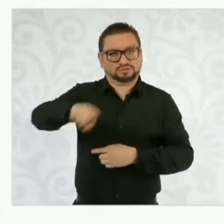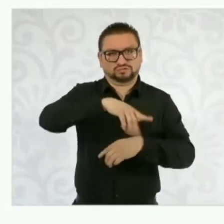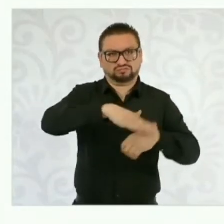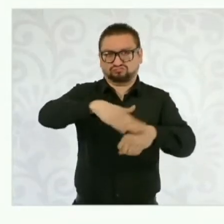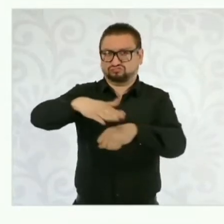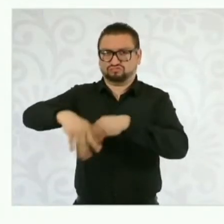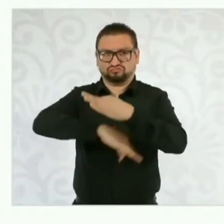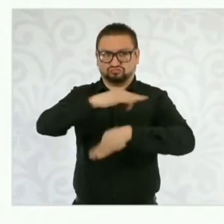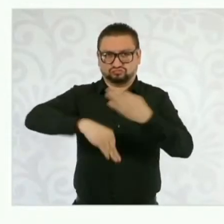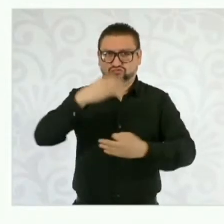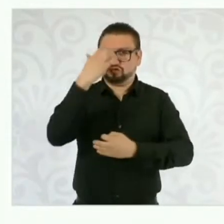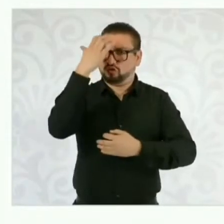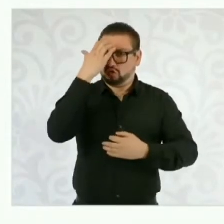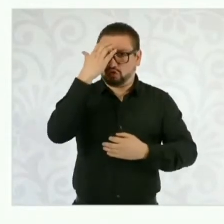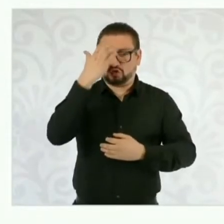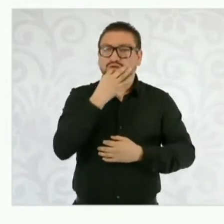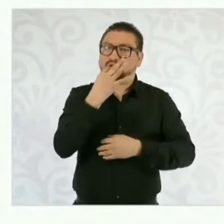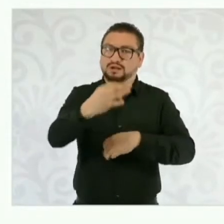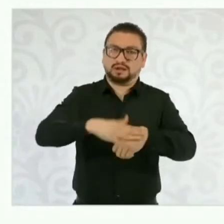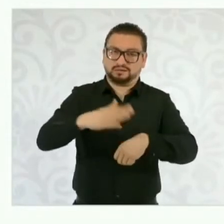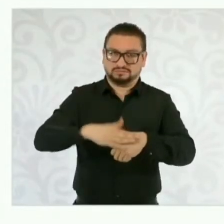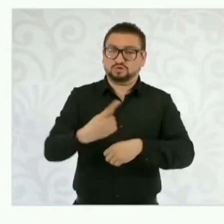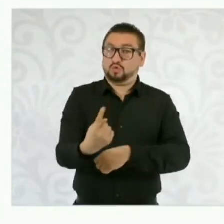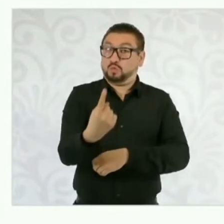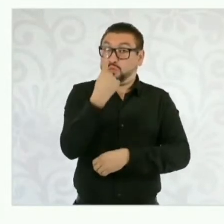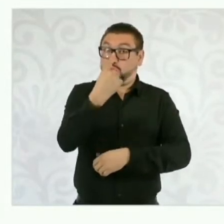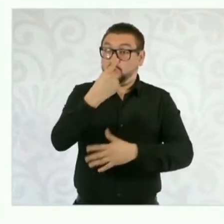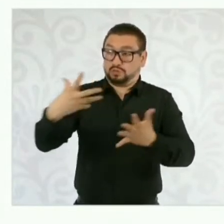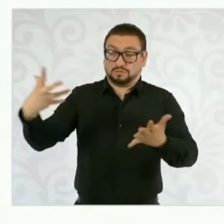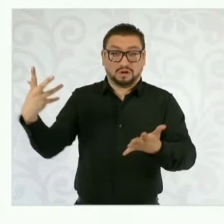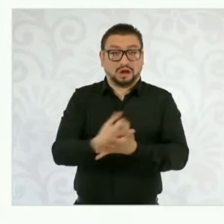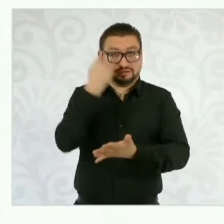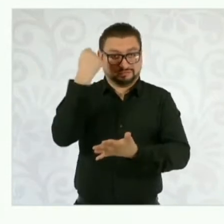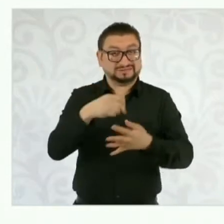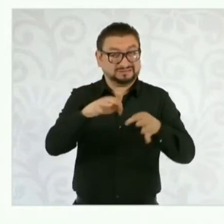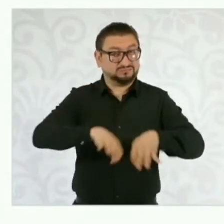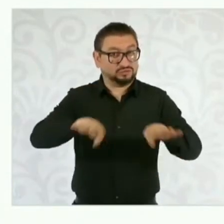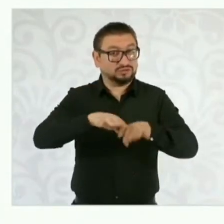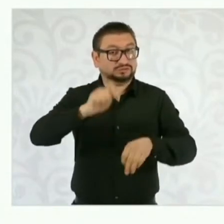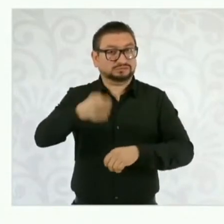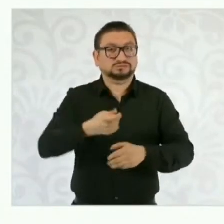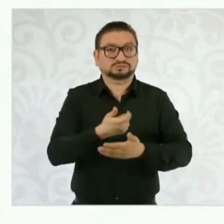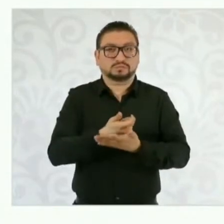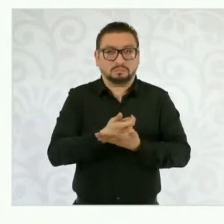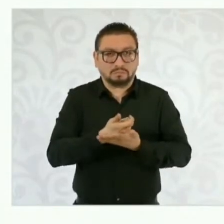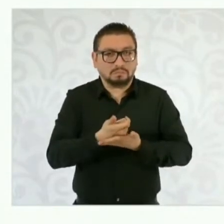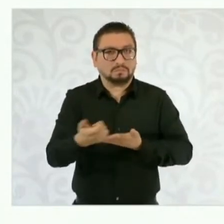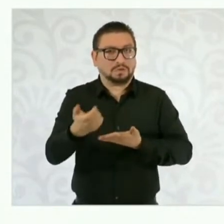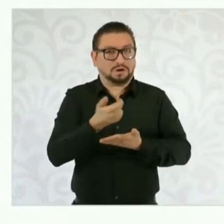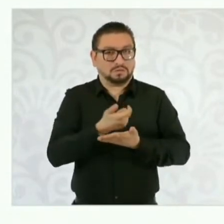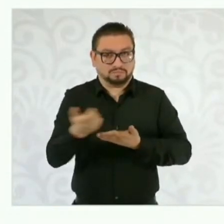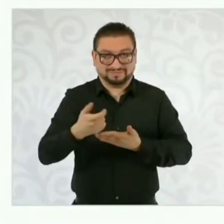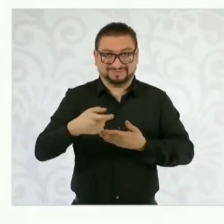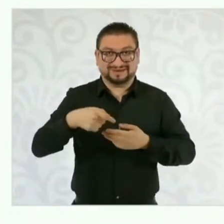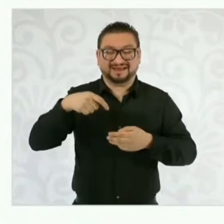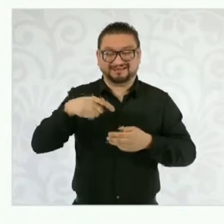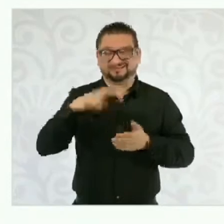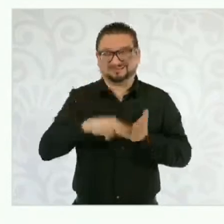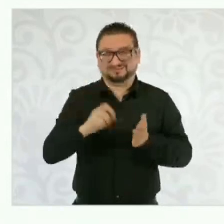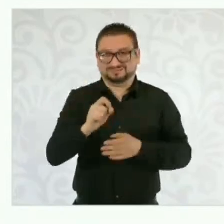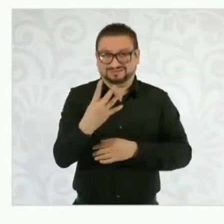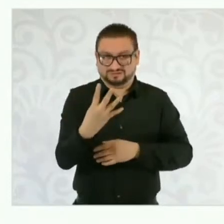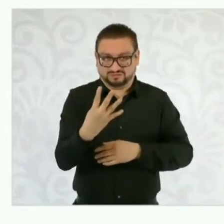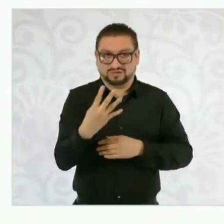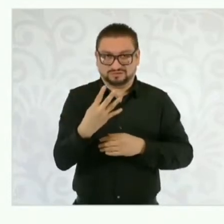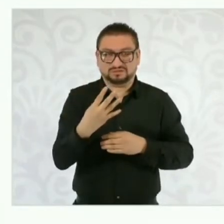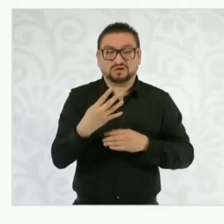de todas y de todos, decirles que un logro muy importante a destacar es que con el aumento de este año, Presidenta,